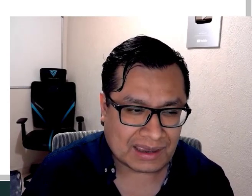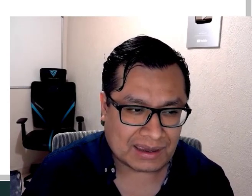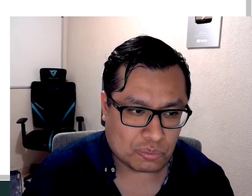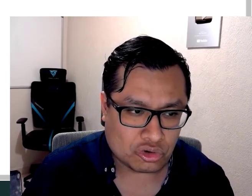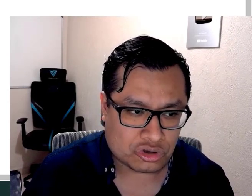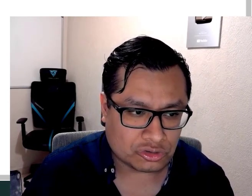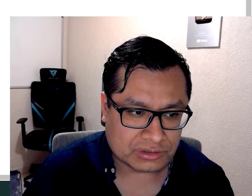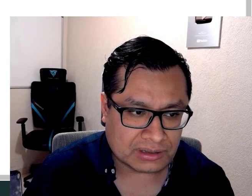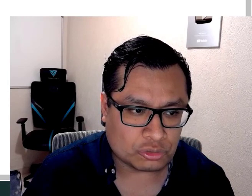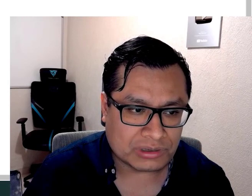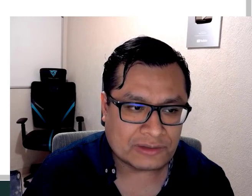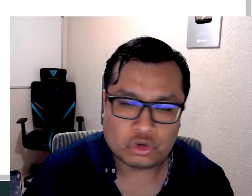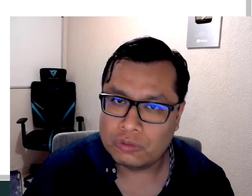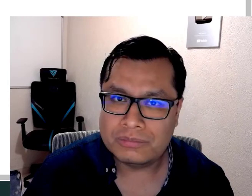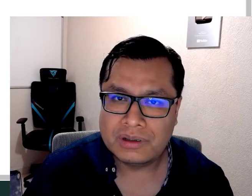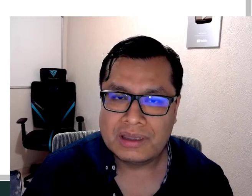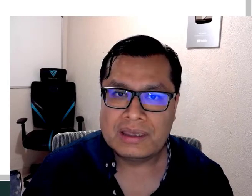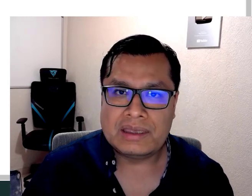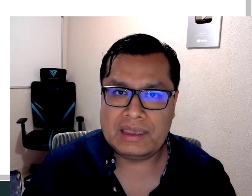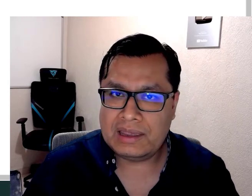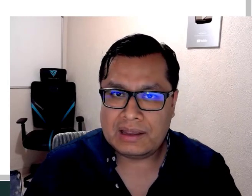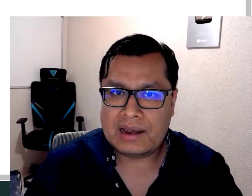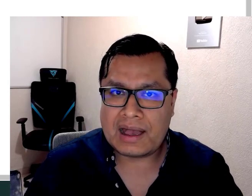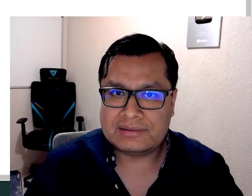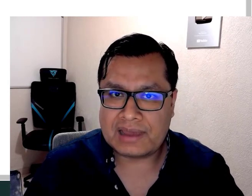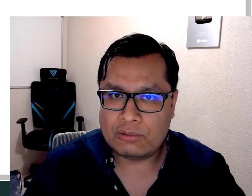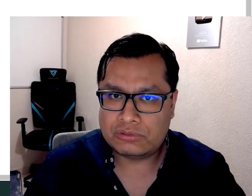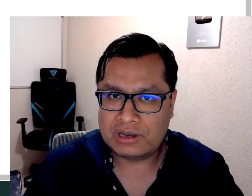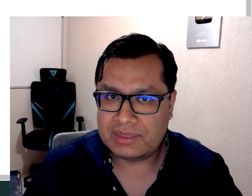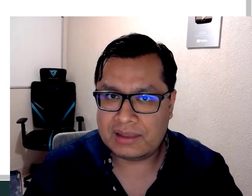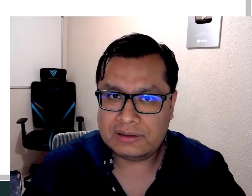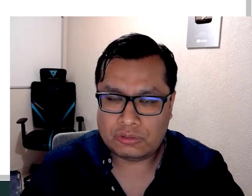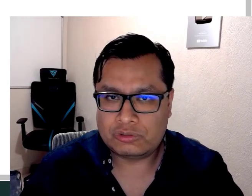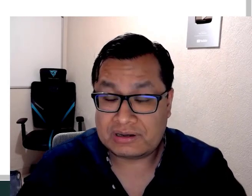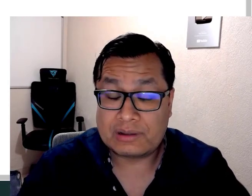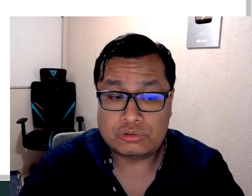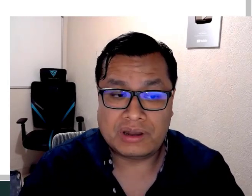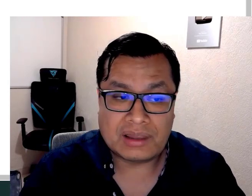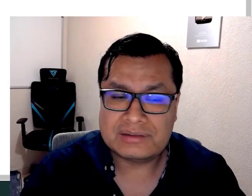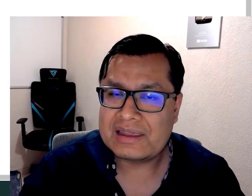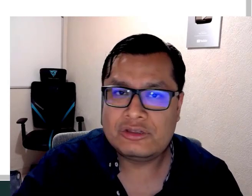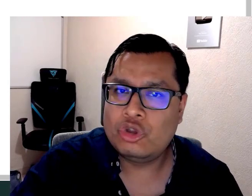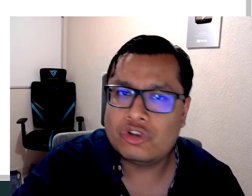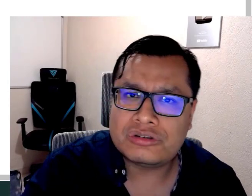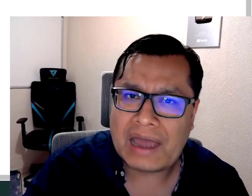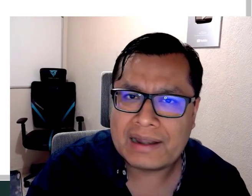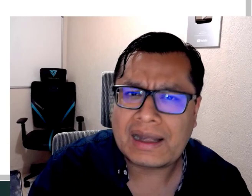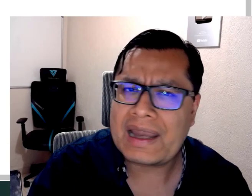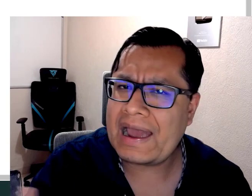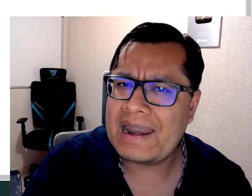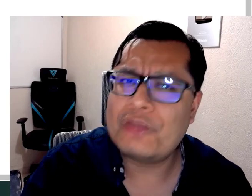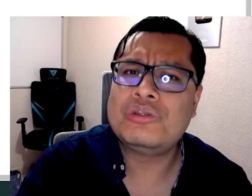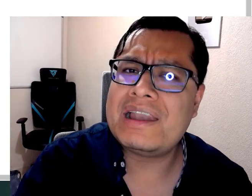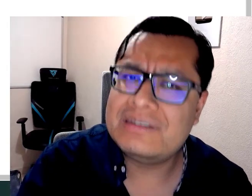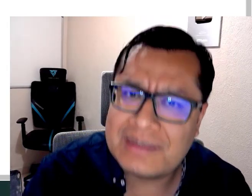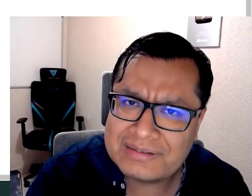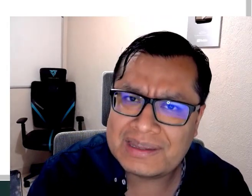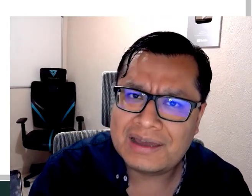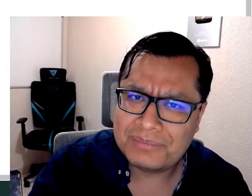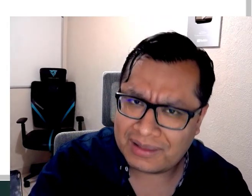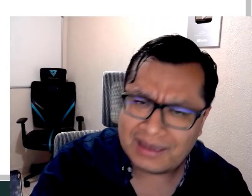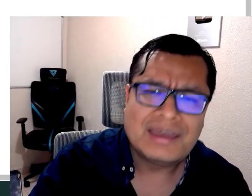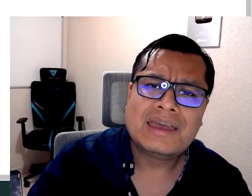es que muchos docentes usan zoom y las autoridades o nuestras autoridades no nos han regalado una